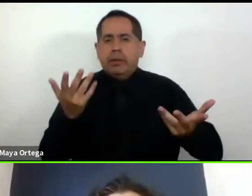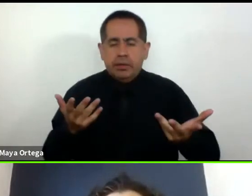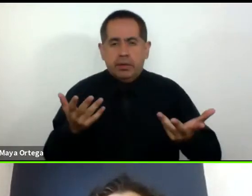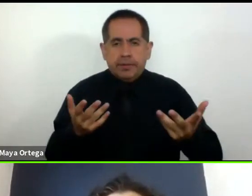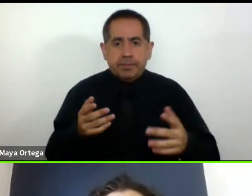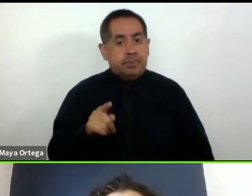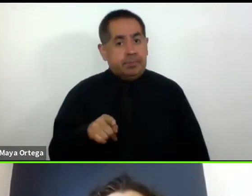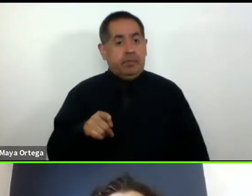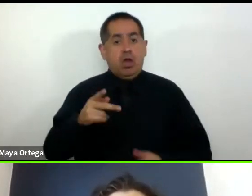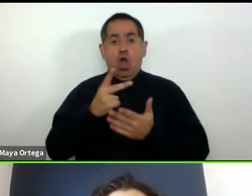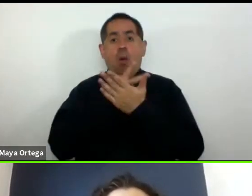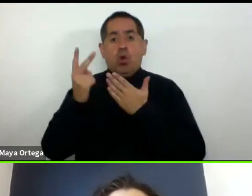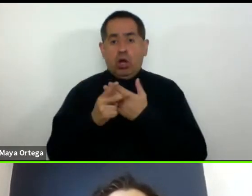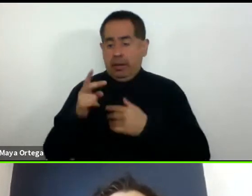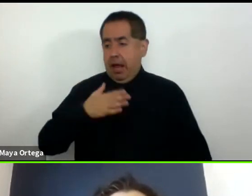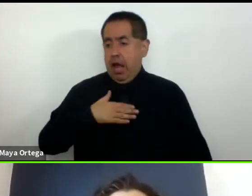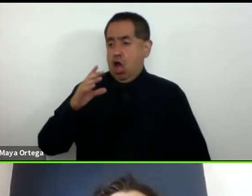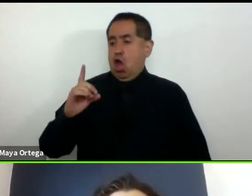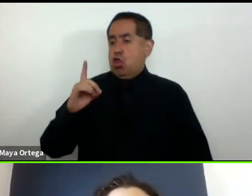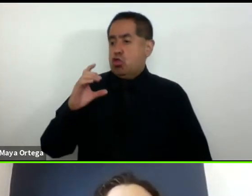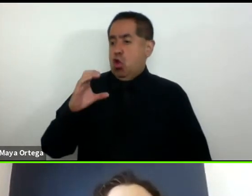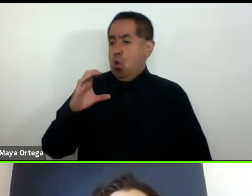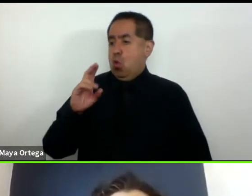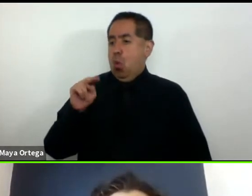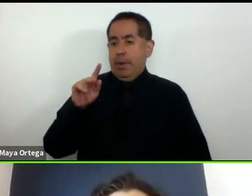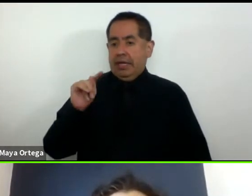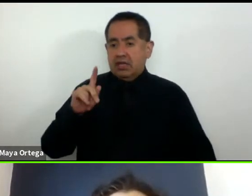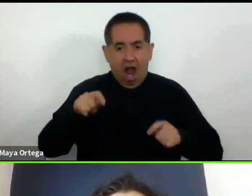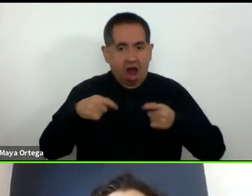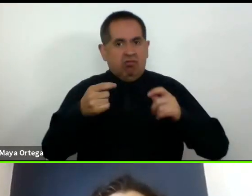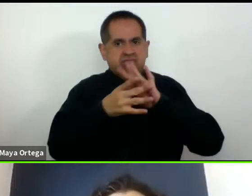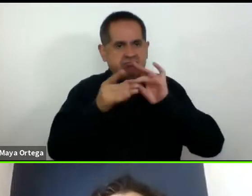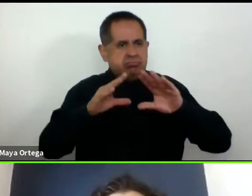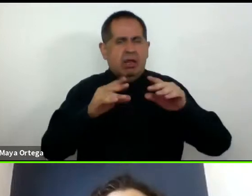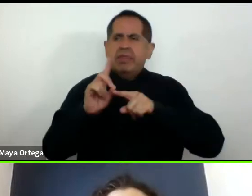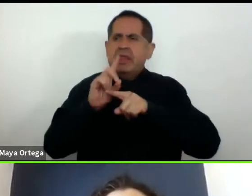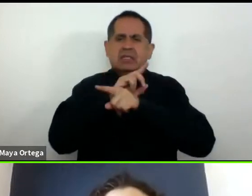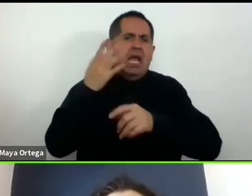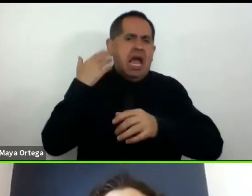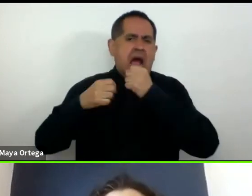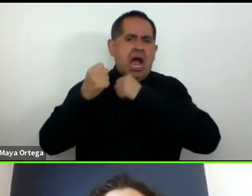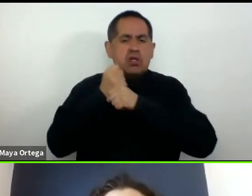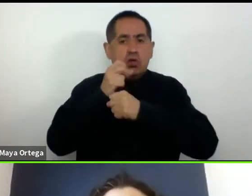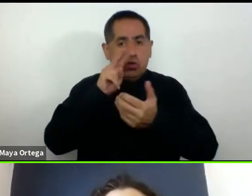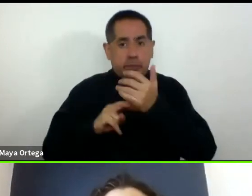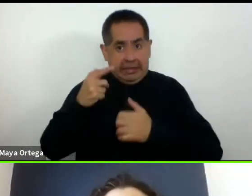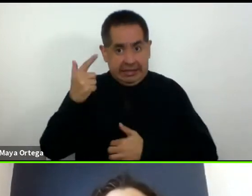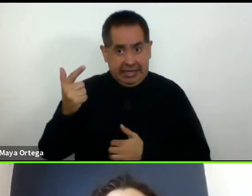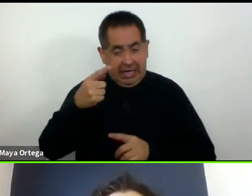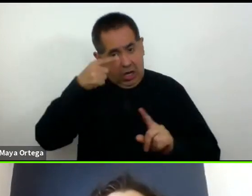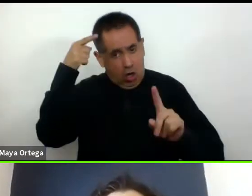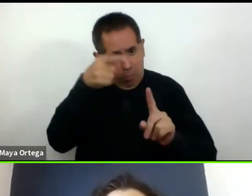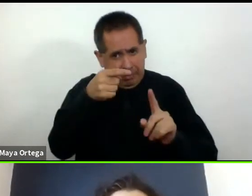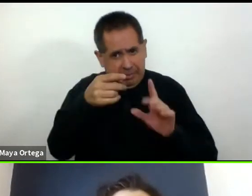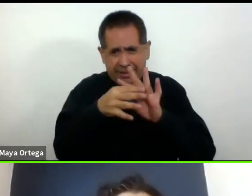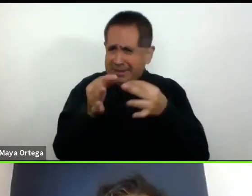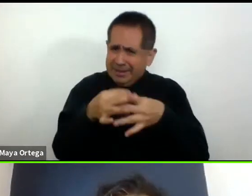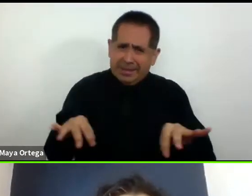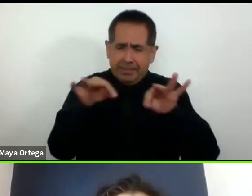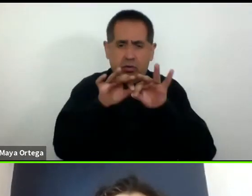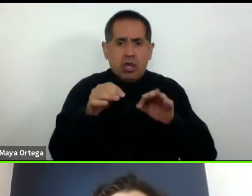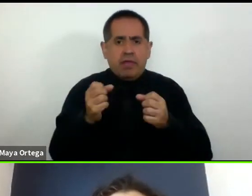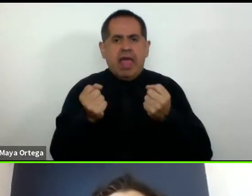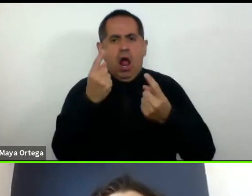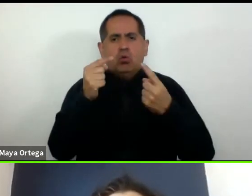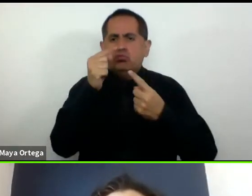de justicia que Documenta ha implementado desde 2007 justamente tiene como principios algunos que les